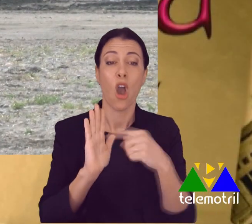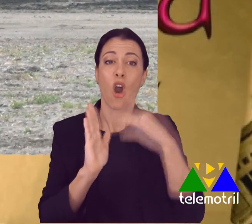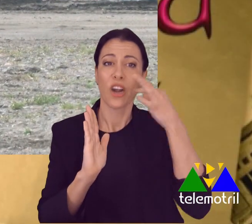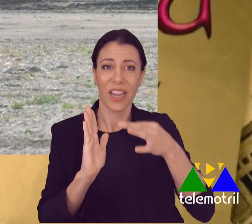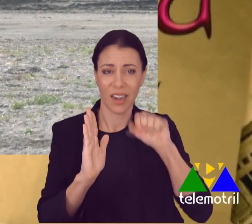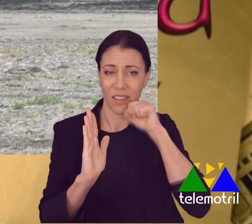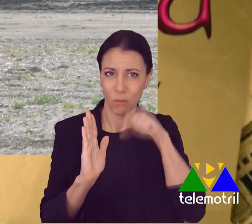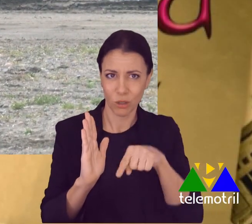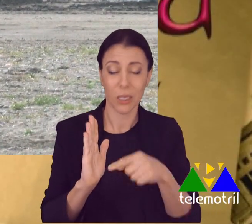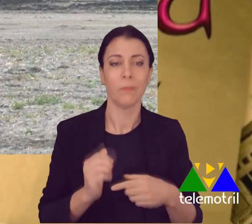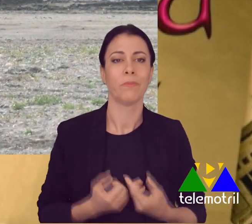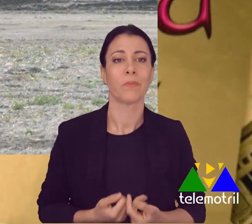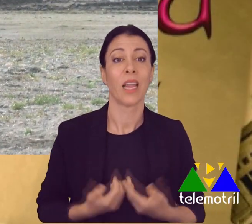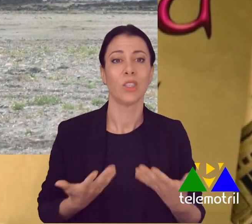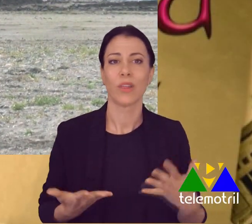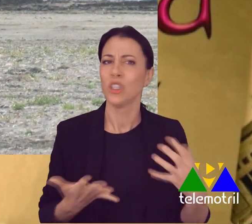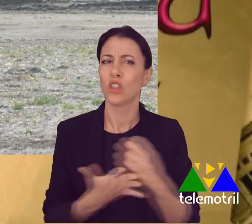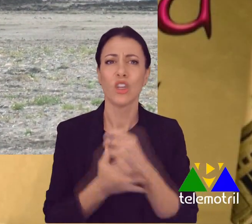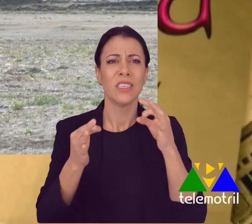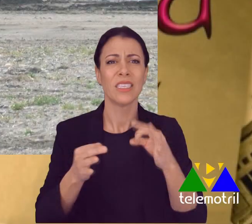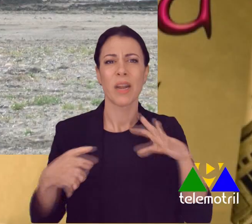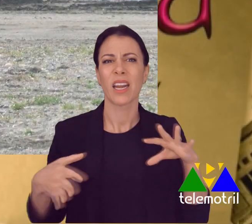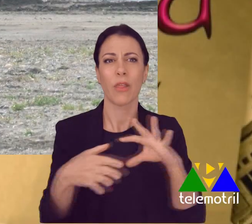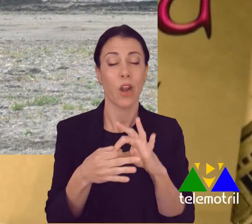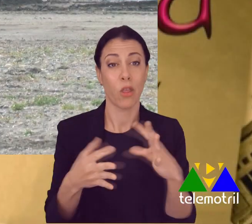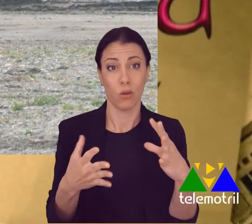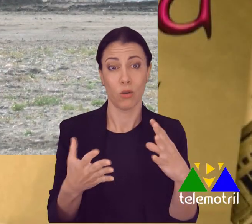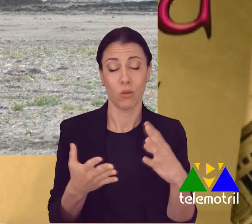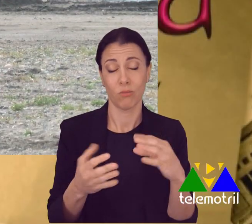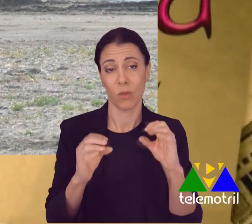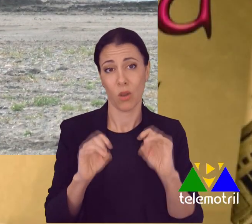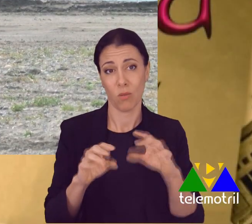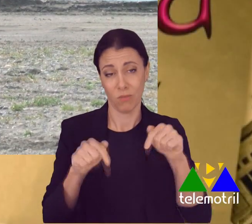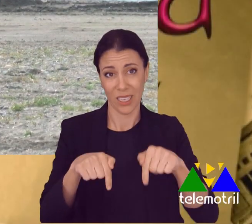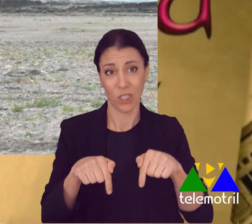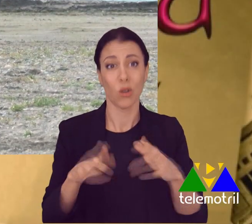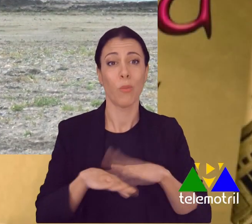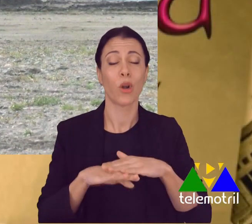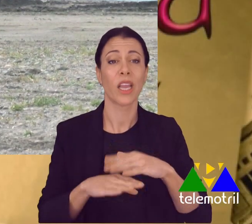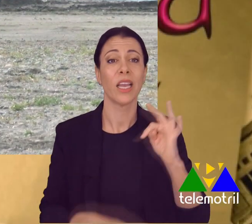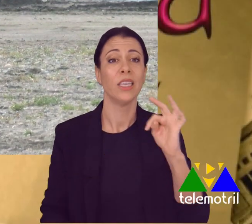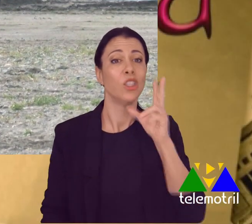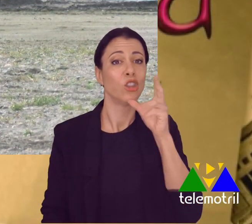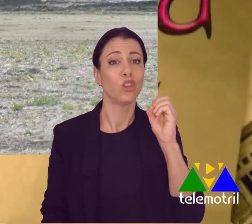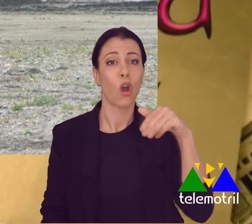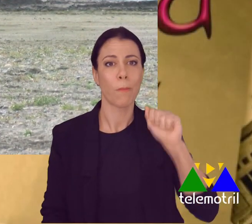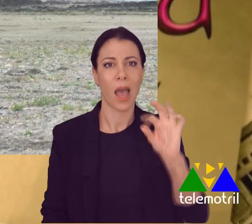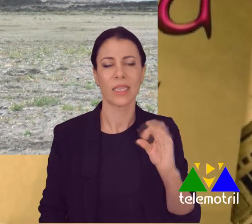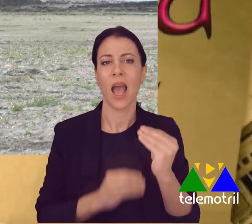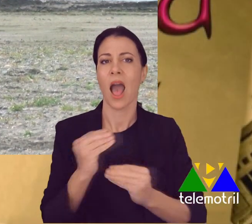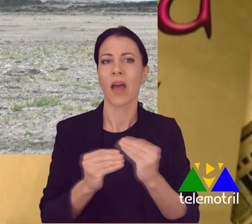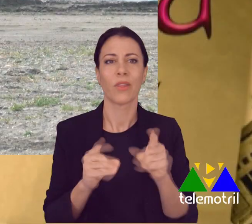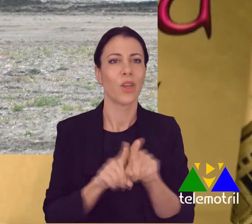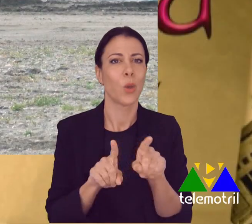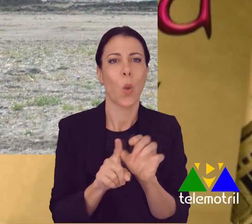Motril. Y claro, todo está relacionado pues con todo esto, porque Tomás de Aquino y Mercado hace un canto a Motril, y